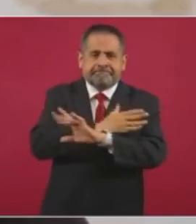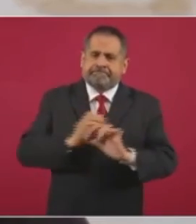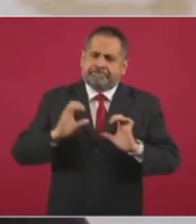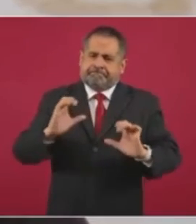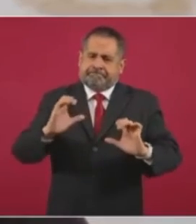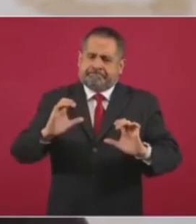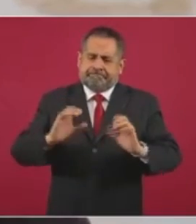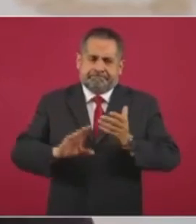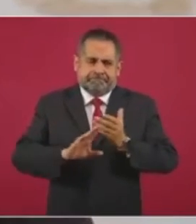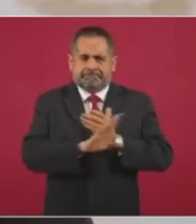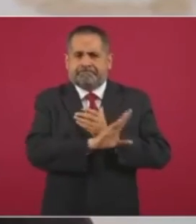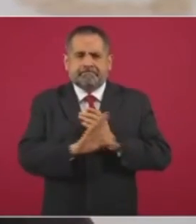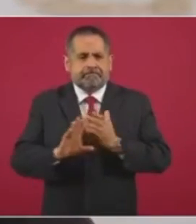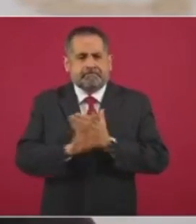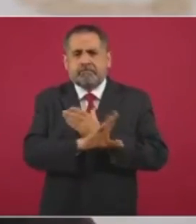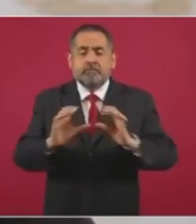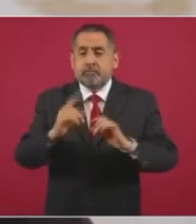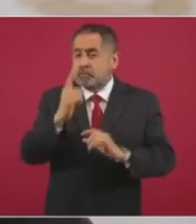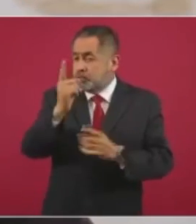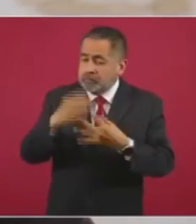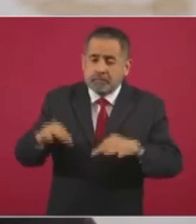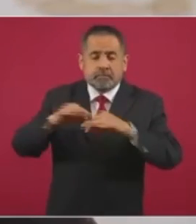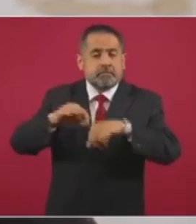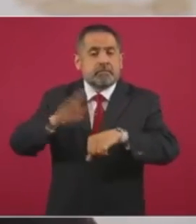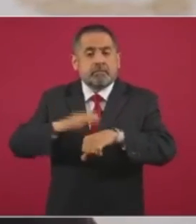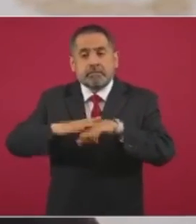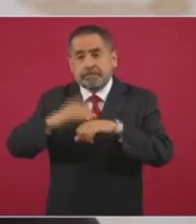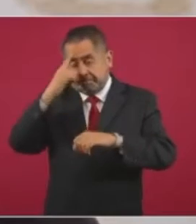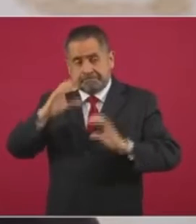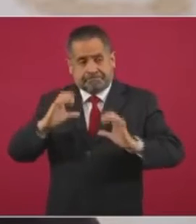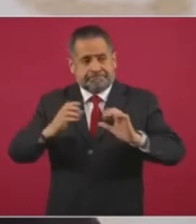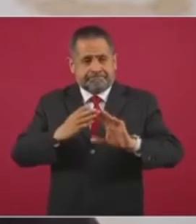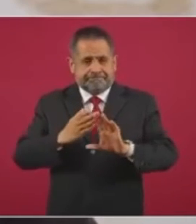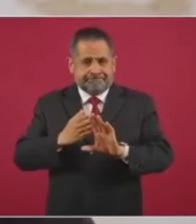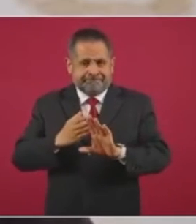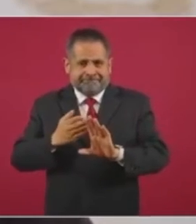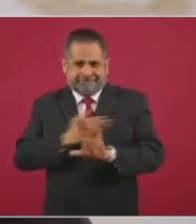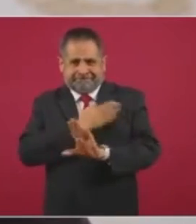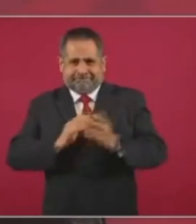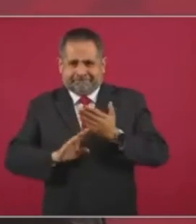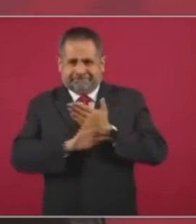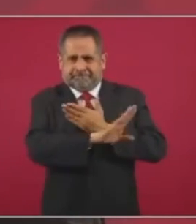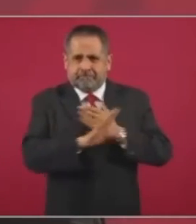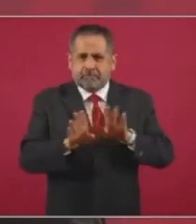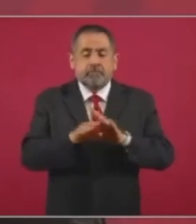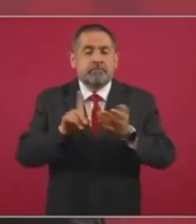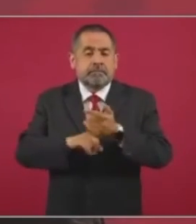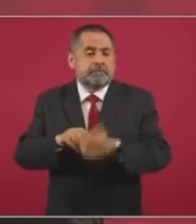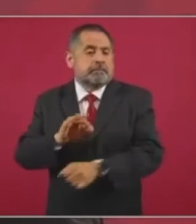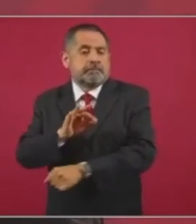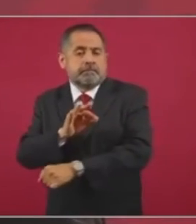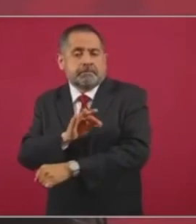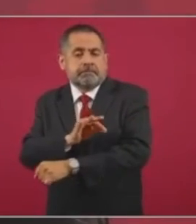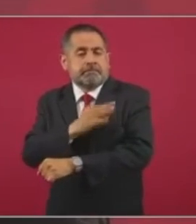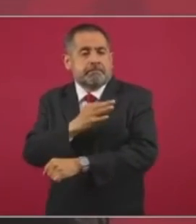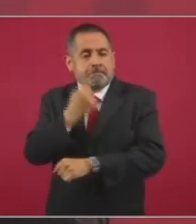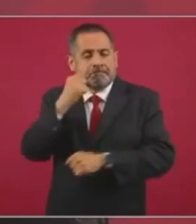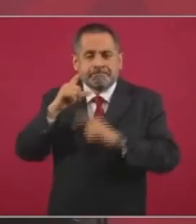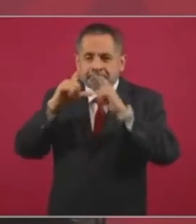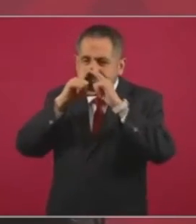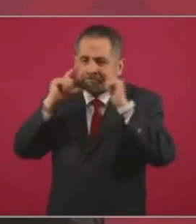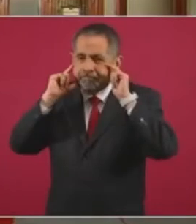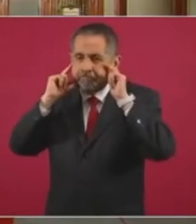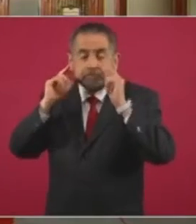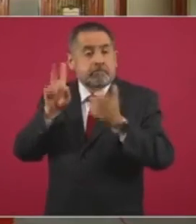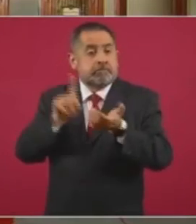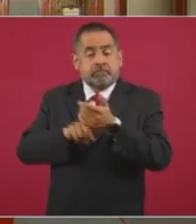un elemento extraordinariamente importante de la prevención en esta época es la vacuna para influenza. Entonces, si viven